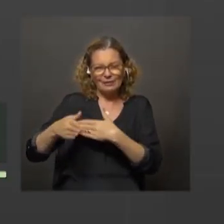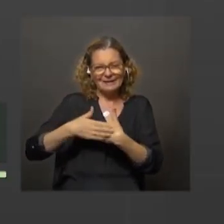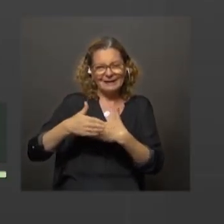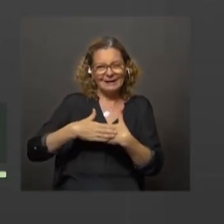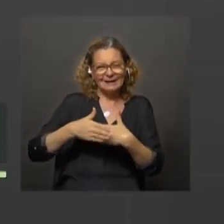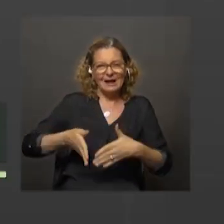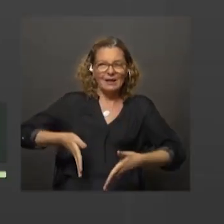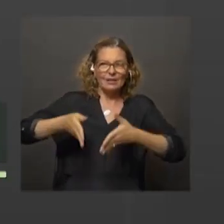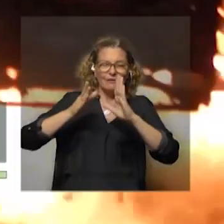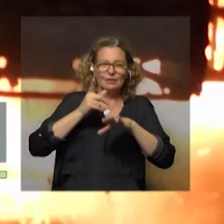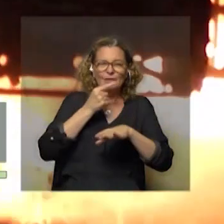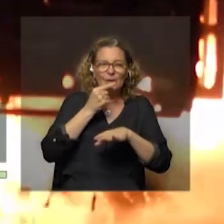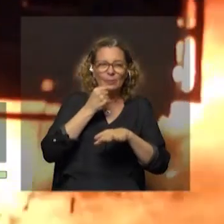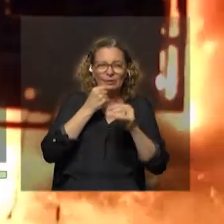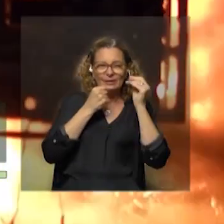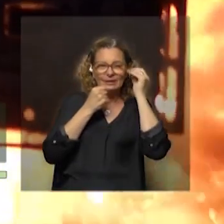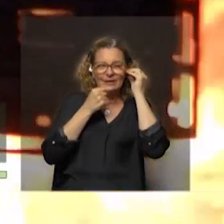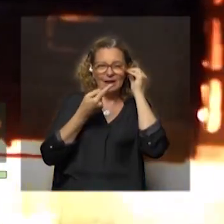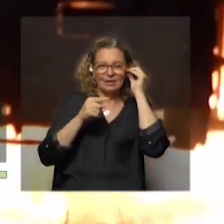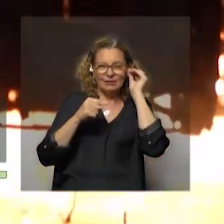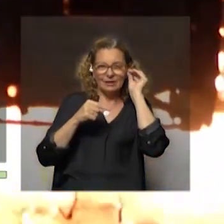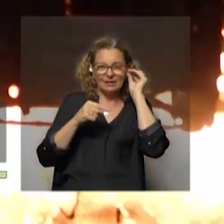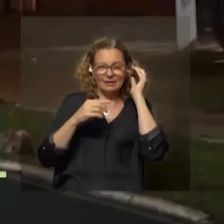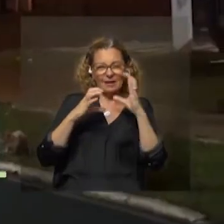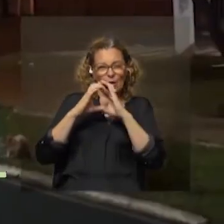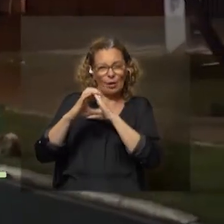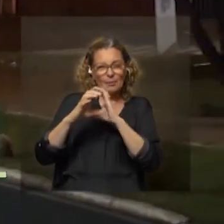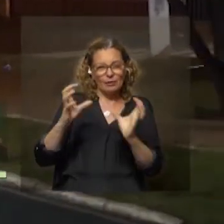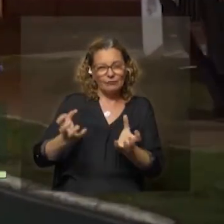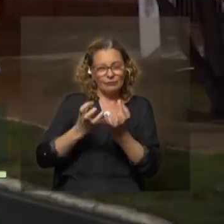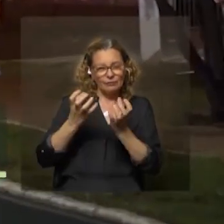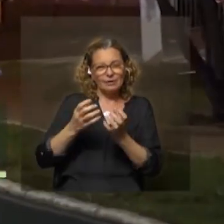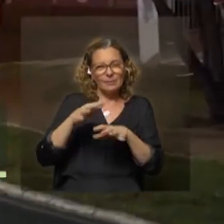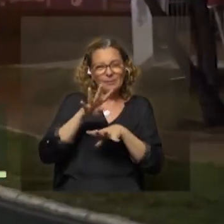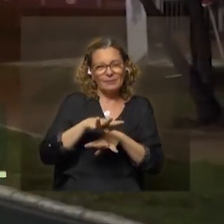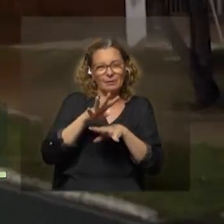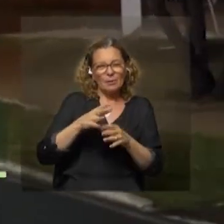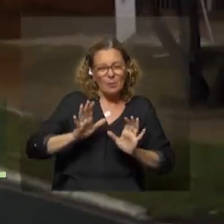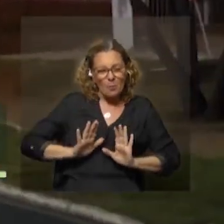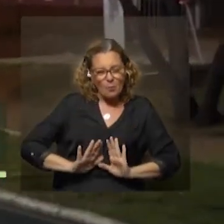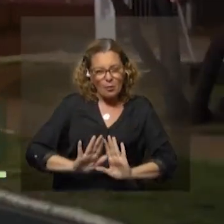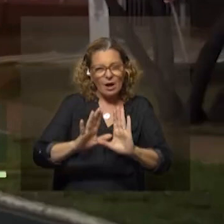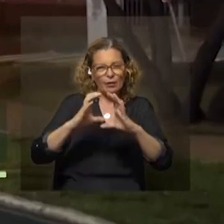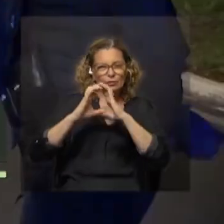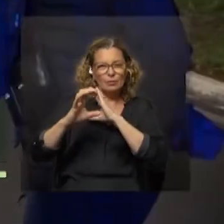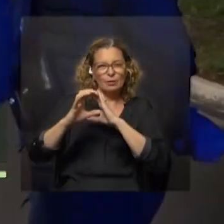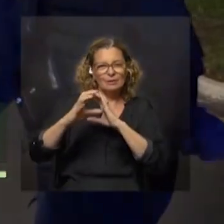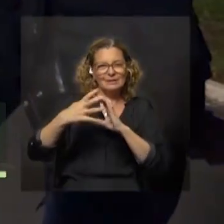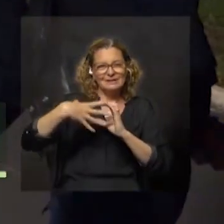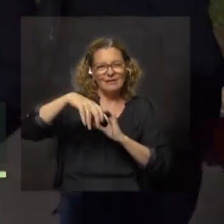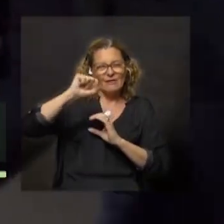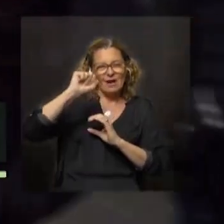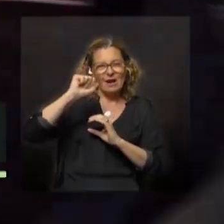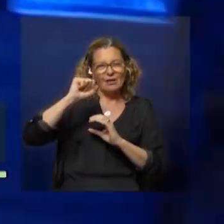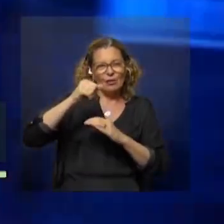del edificio de la policía federal y varios autobuses urbanos manifestantes empujaron un autobús hasta dejarlo colgado en el borde